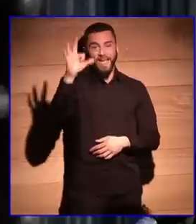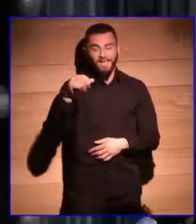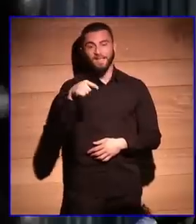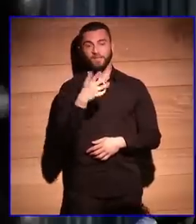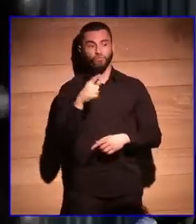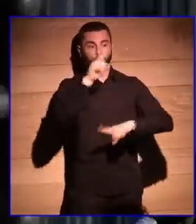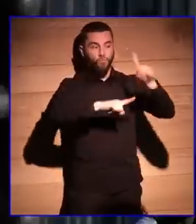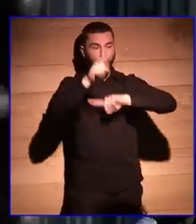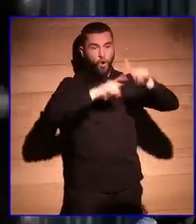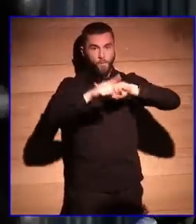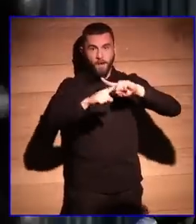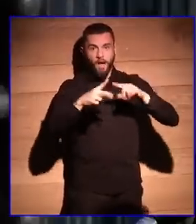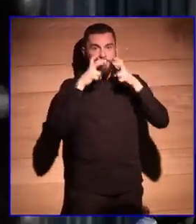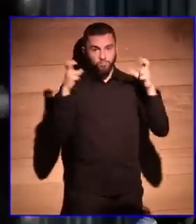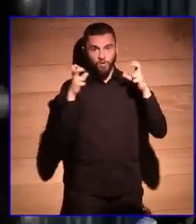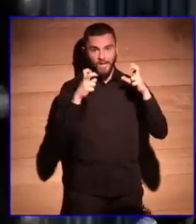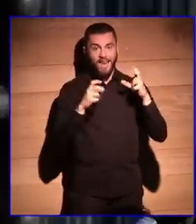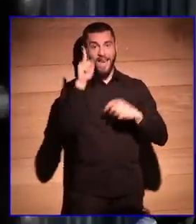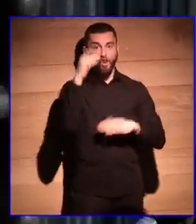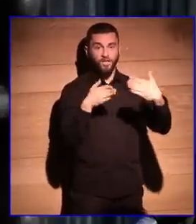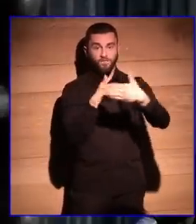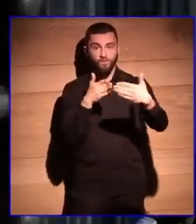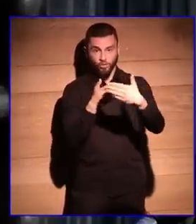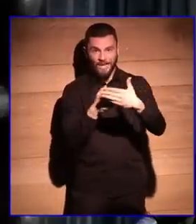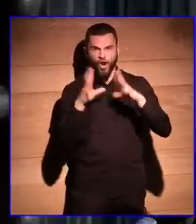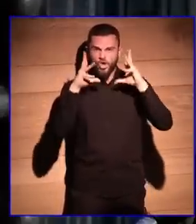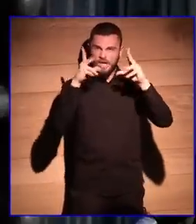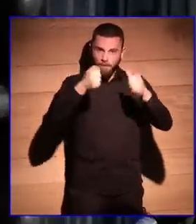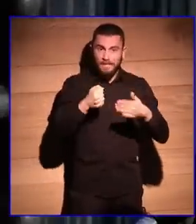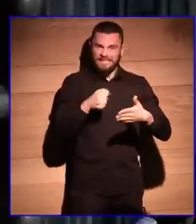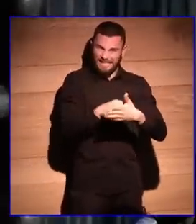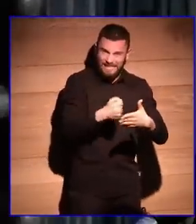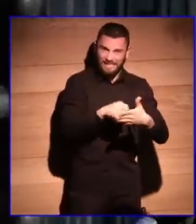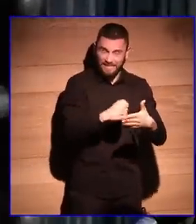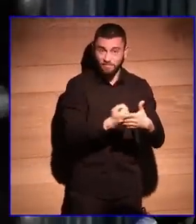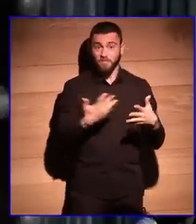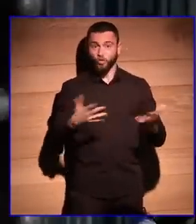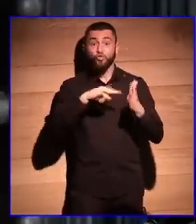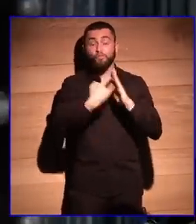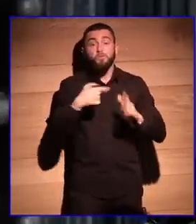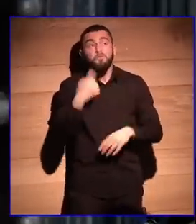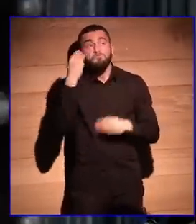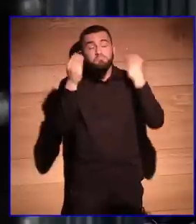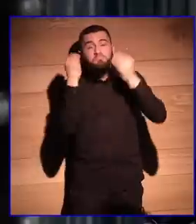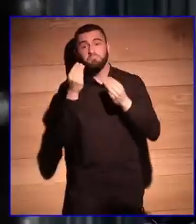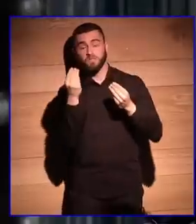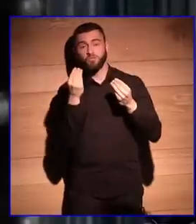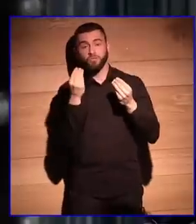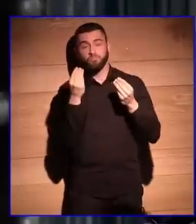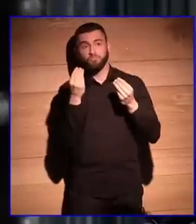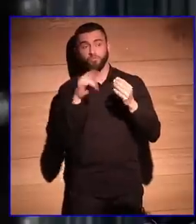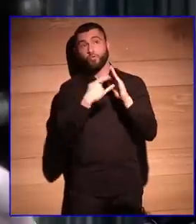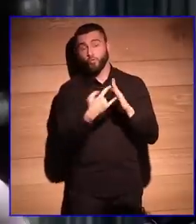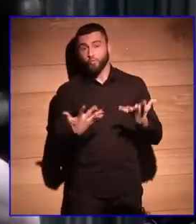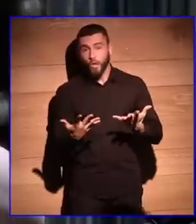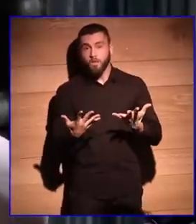gordo en la frontera norte, en el muro, porque están empujando los salvajes. Y entonces la solución que se me ha ocurrido es que